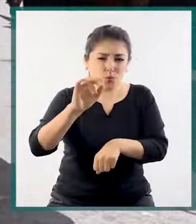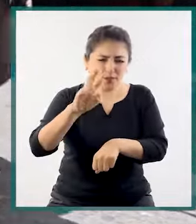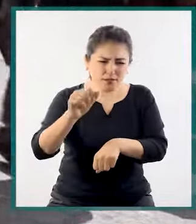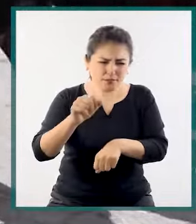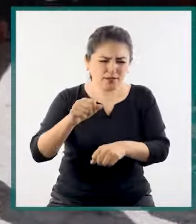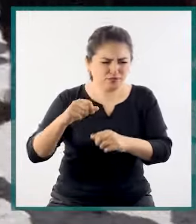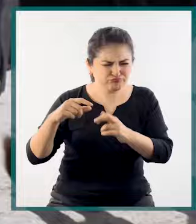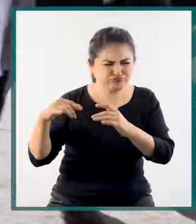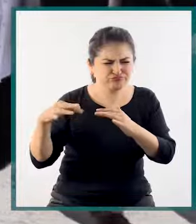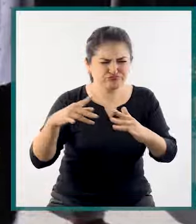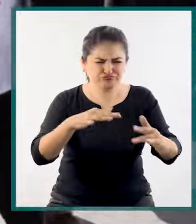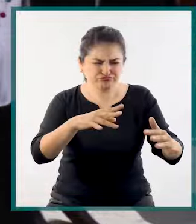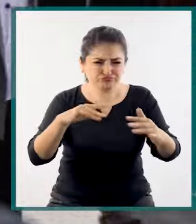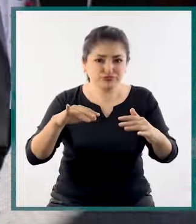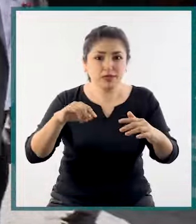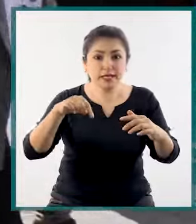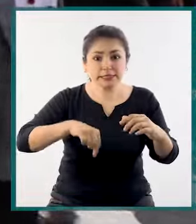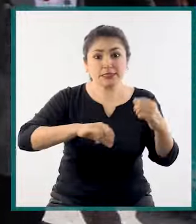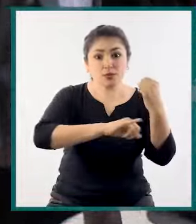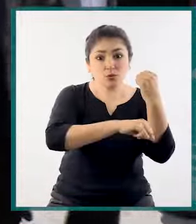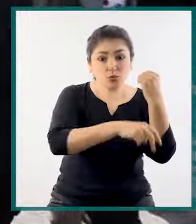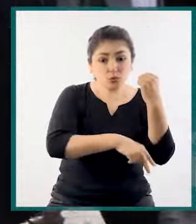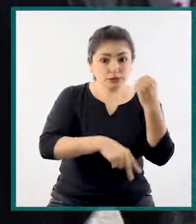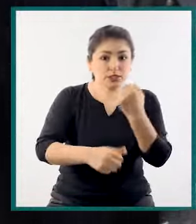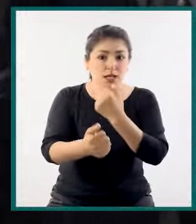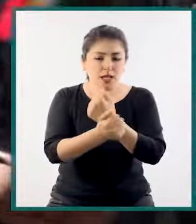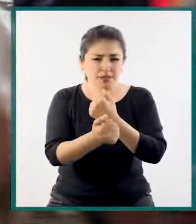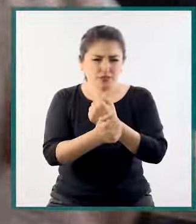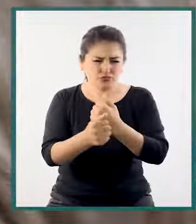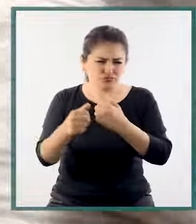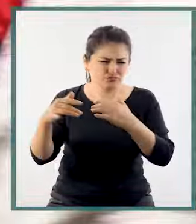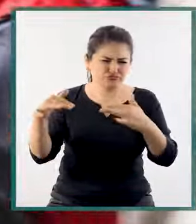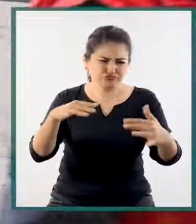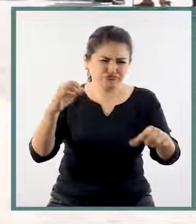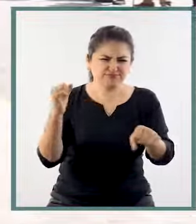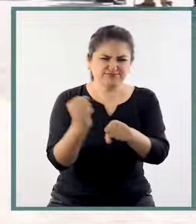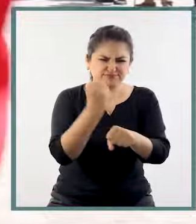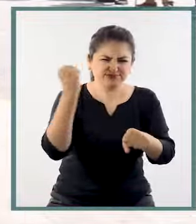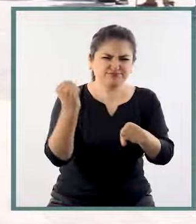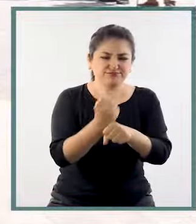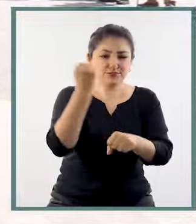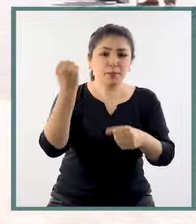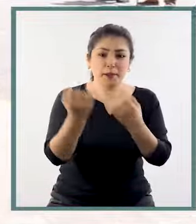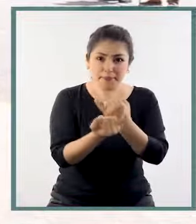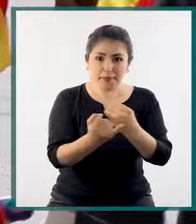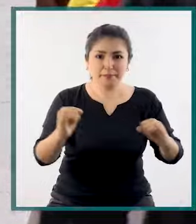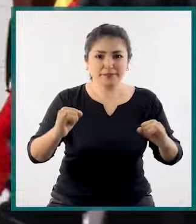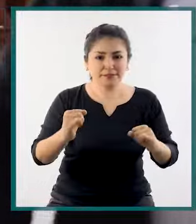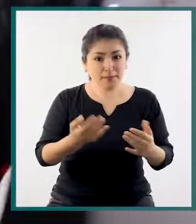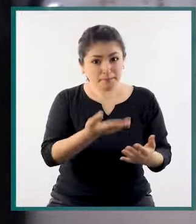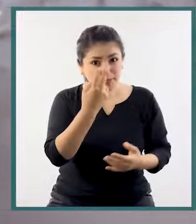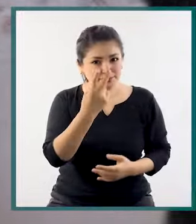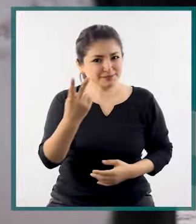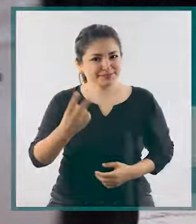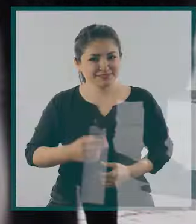batallas victoriosas de Junín y Ayacucho, consolidando nuestra independencia. Acompáñennos en este recorrido.